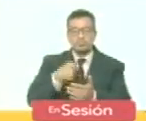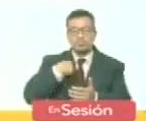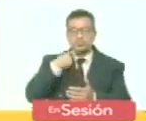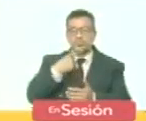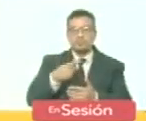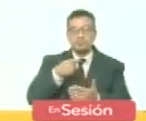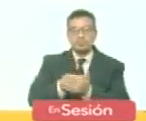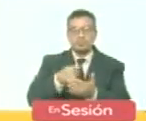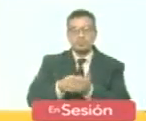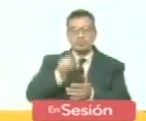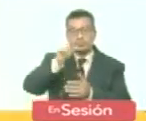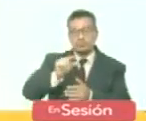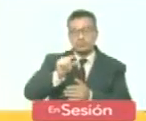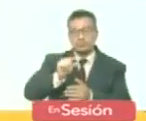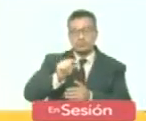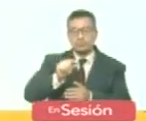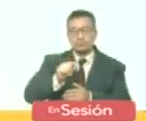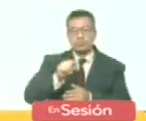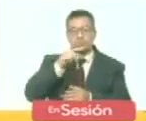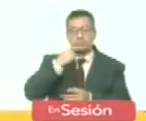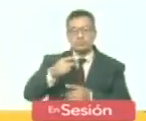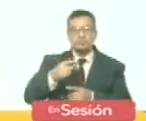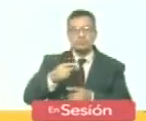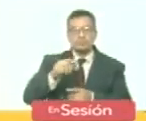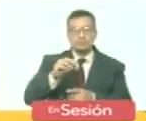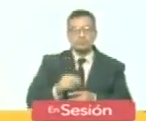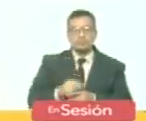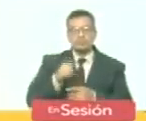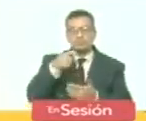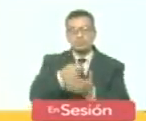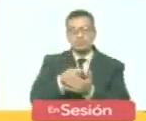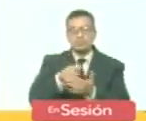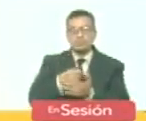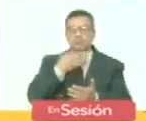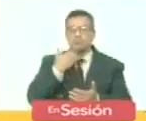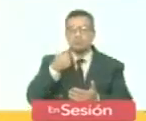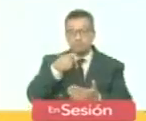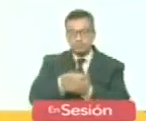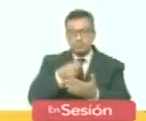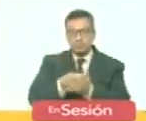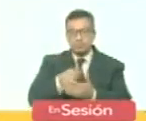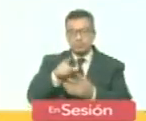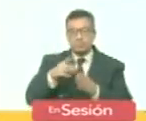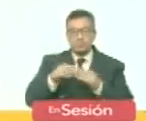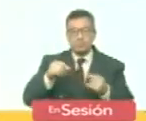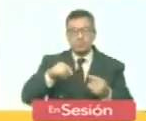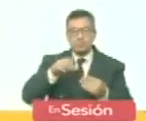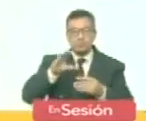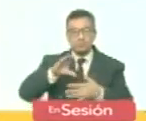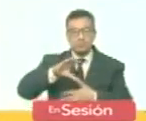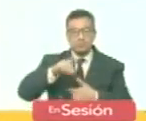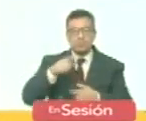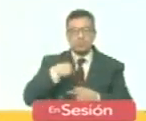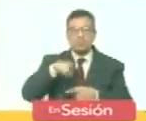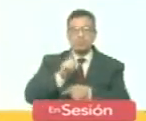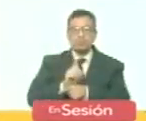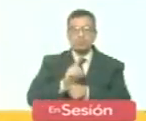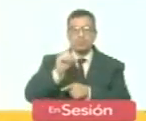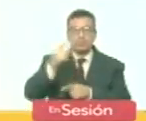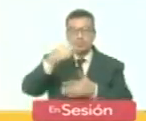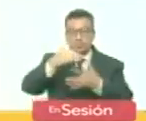llamado salario mínimo, término neoliberal por excelencia, con el mejor salario de toda la región latinoamericana. No hay un solo